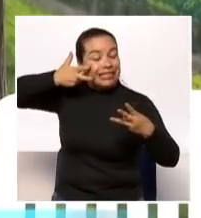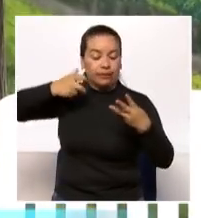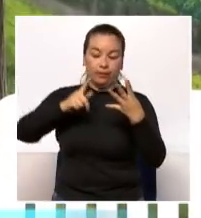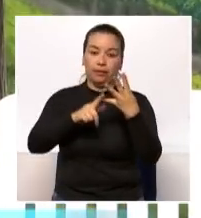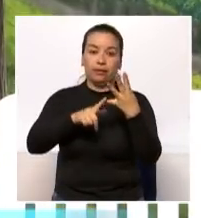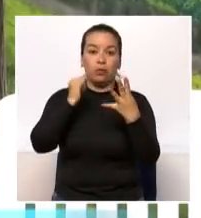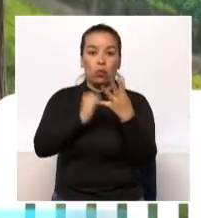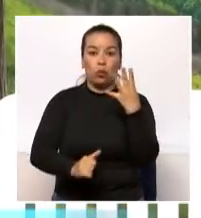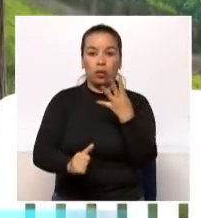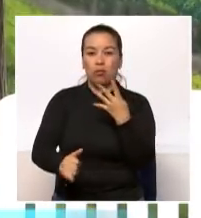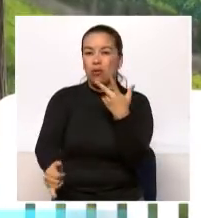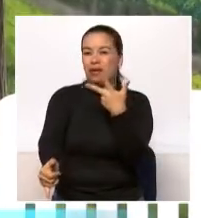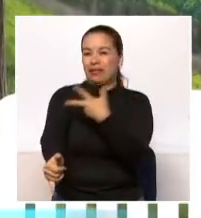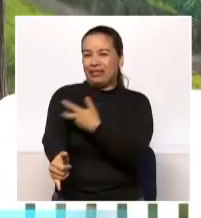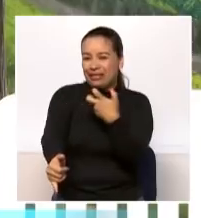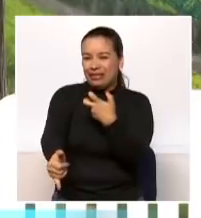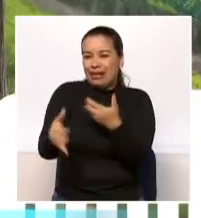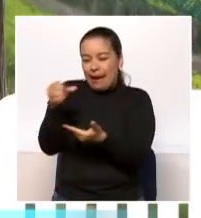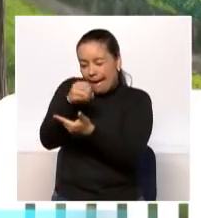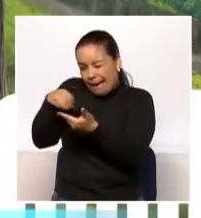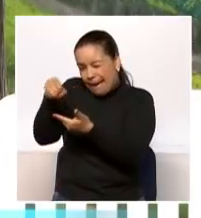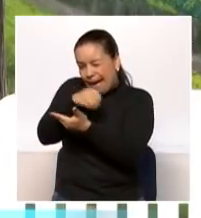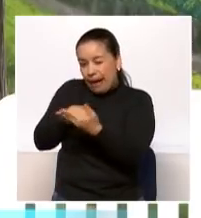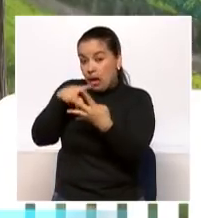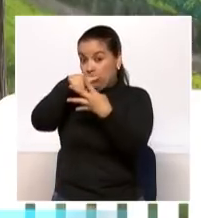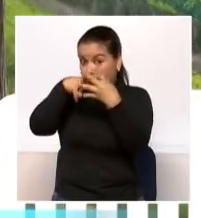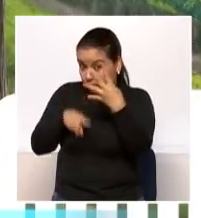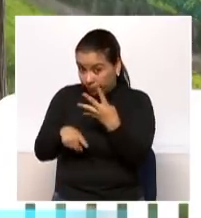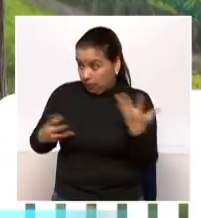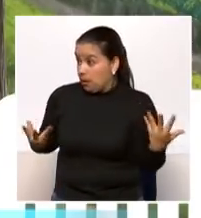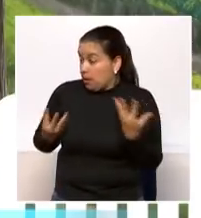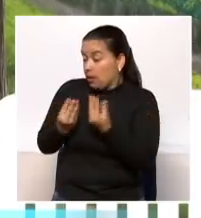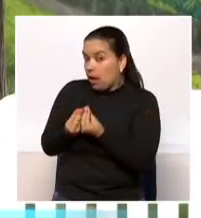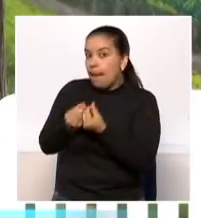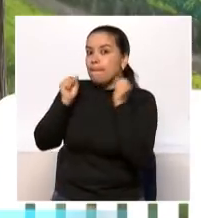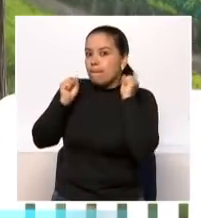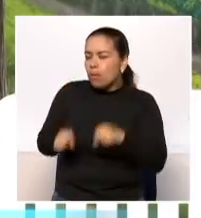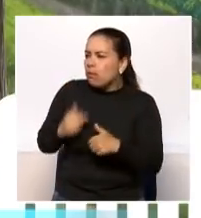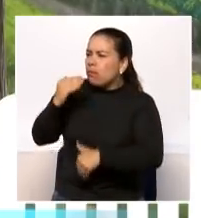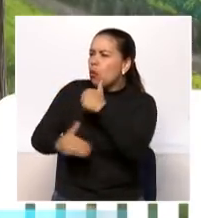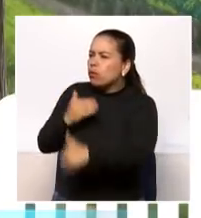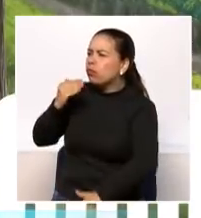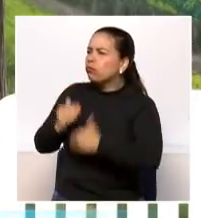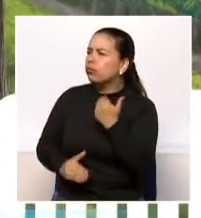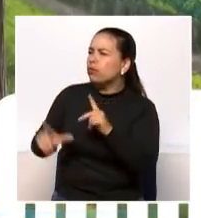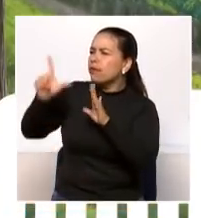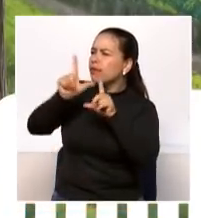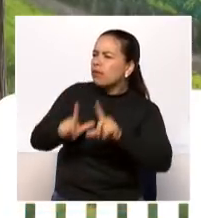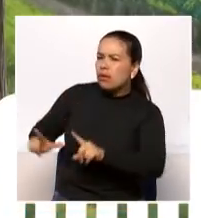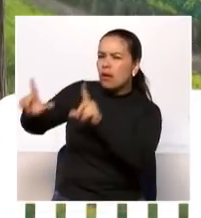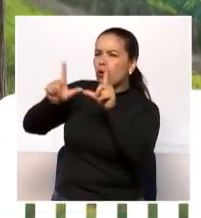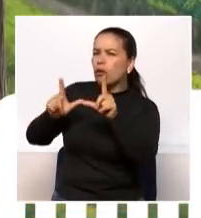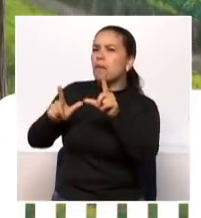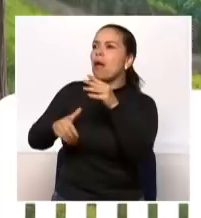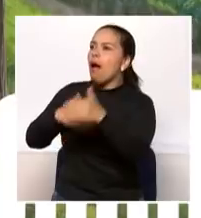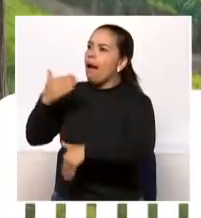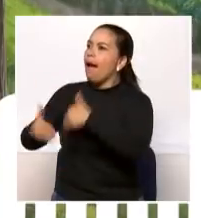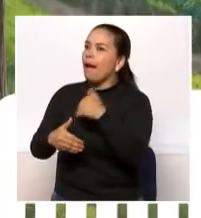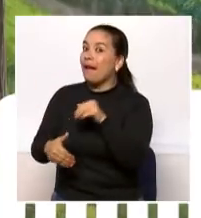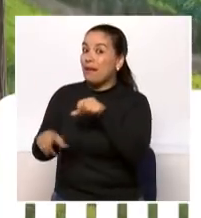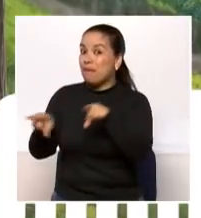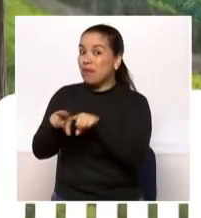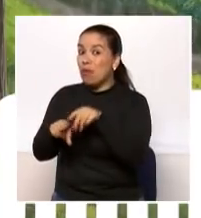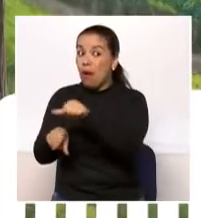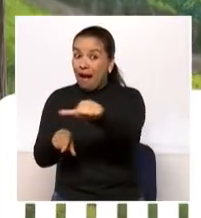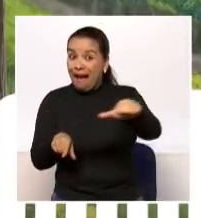en laboratorio clínico. Y con todo esto puede uno iniciar un proceso diagnóstico para continuar como ellas, que